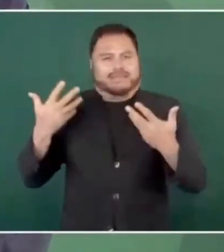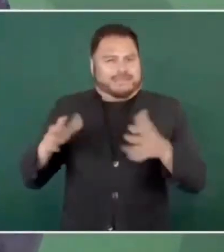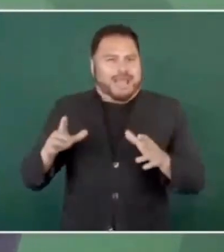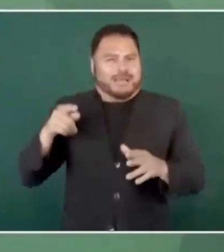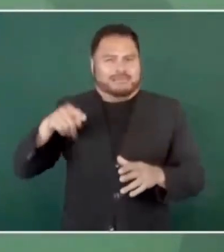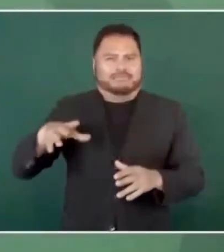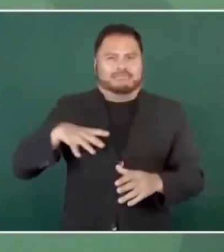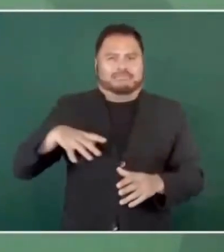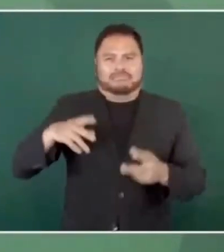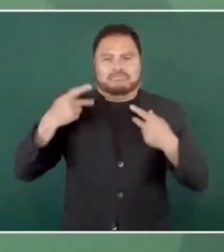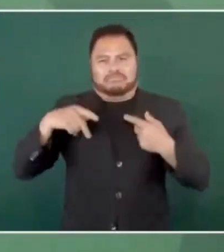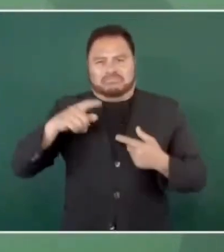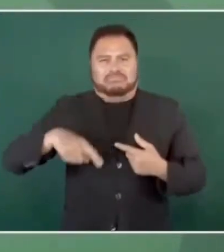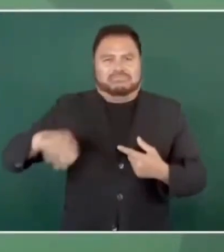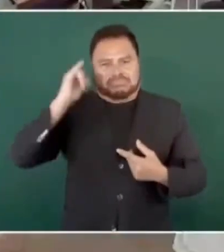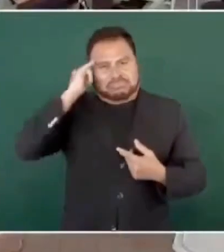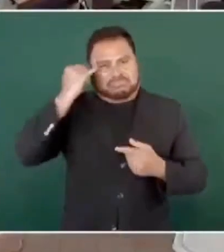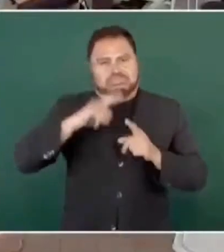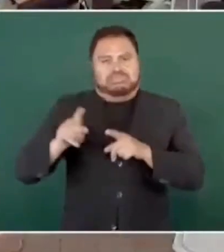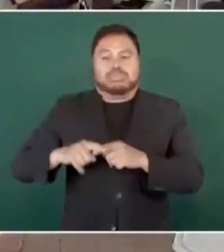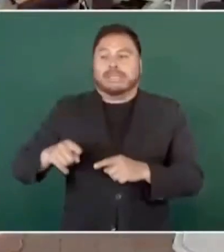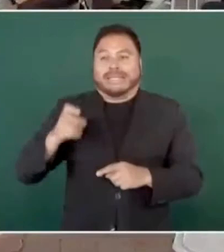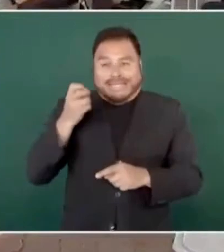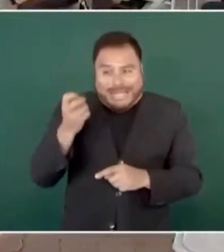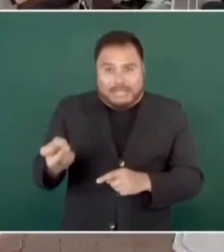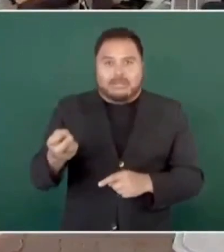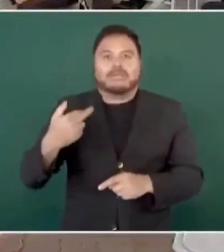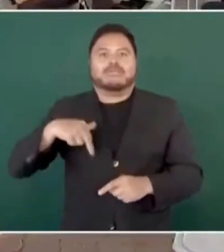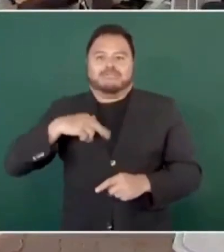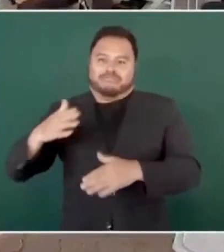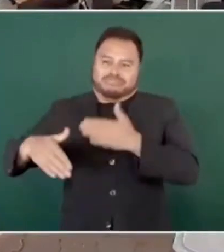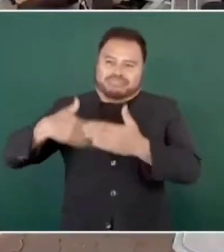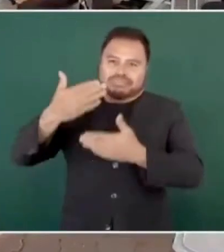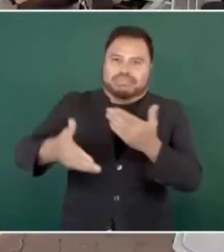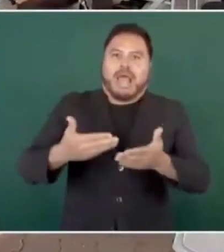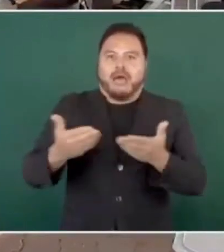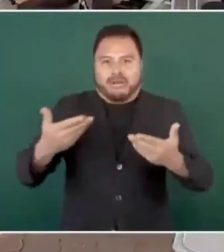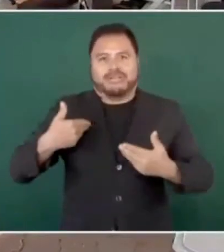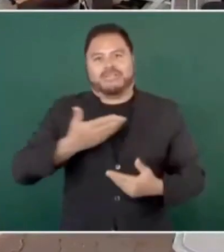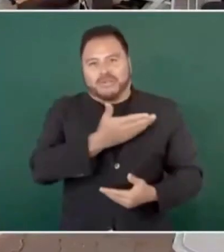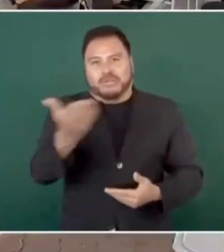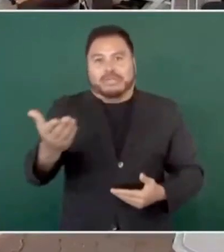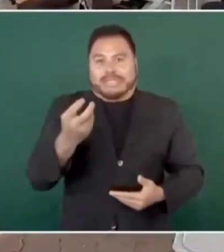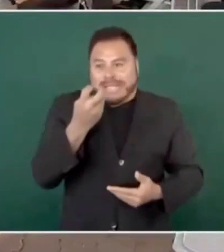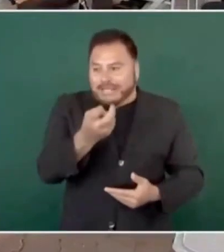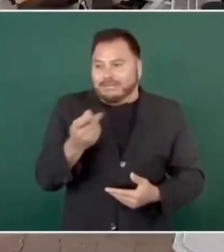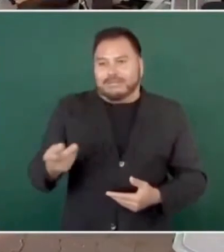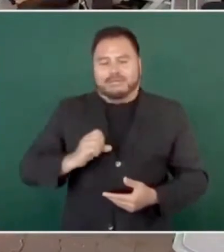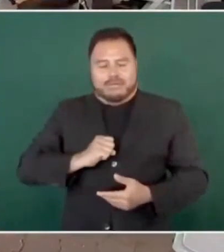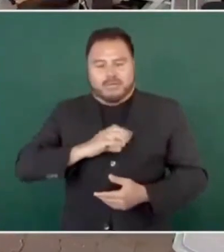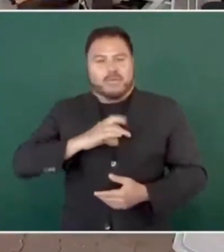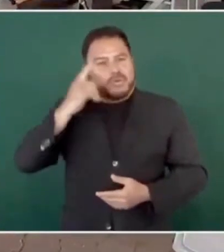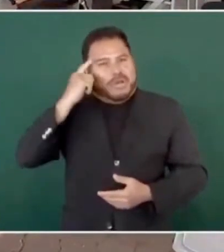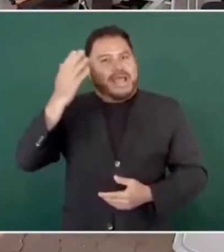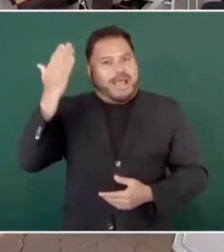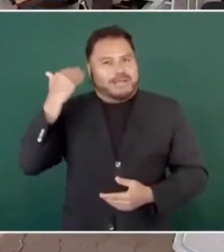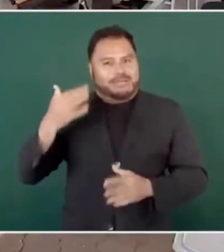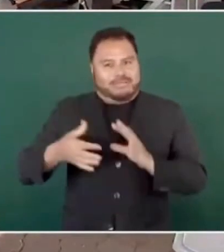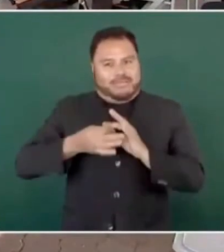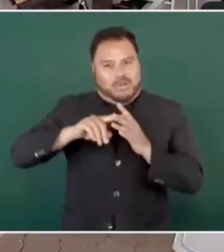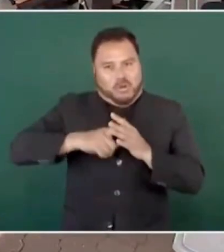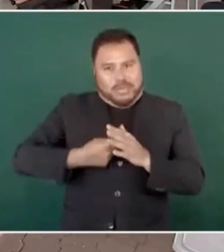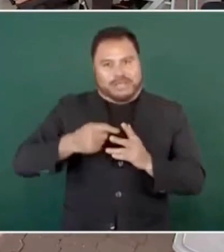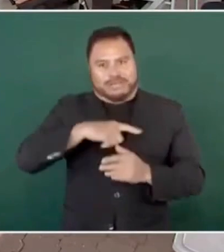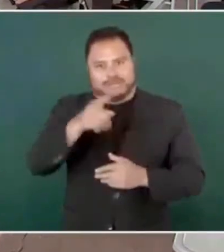Y de ahí viene lo que somos. Eso es lo que nos da identidad. Y eso también